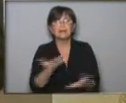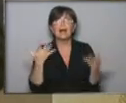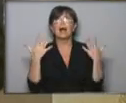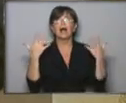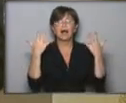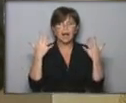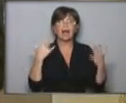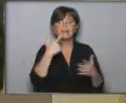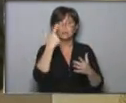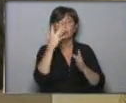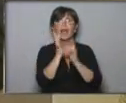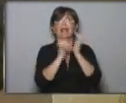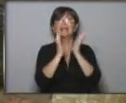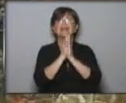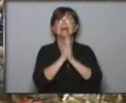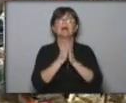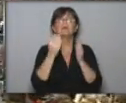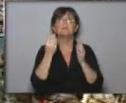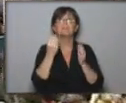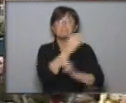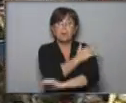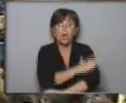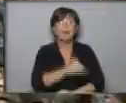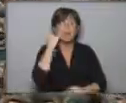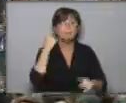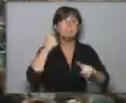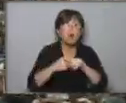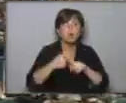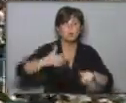yo una iglesia pobre y para los pobres.